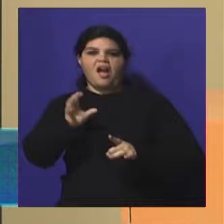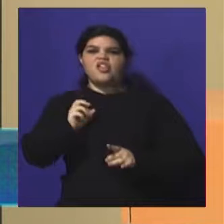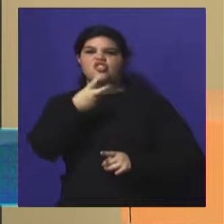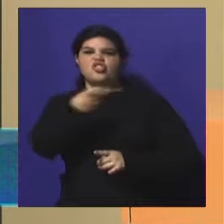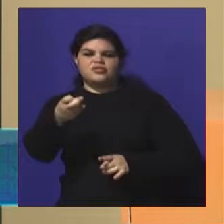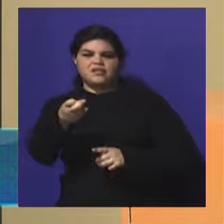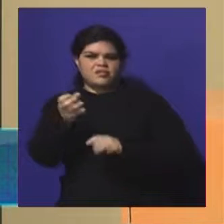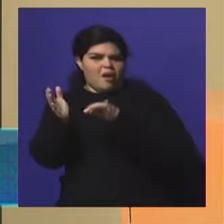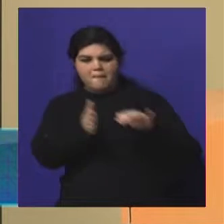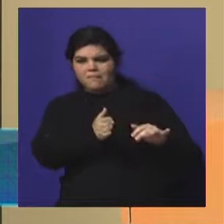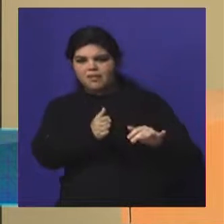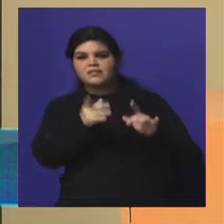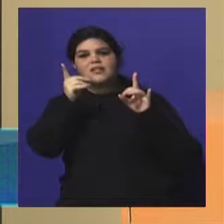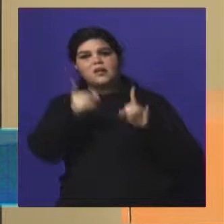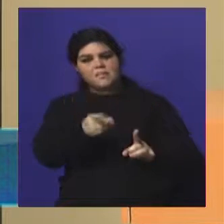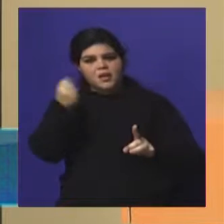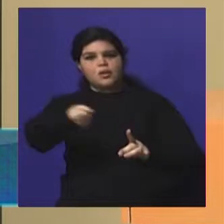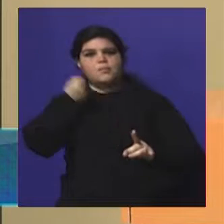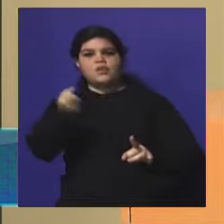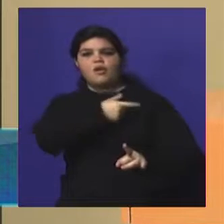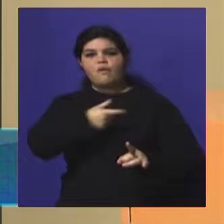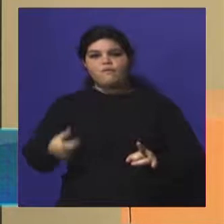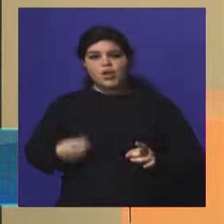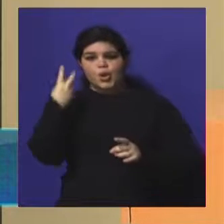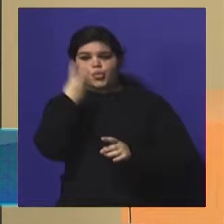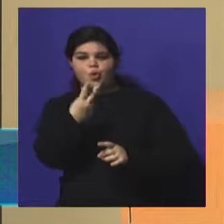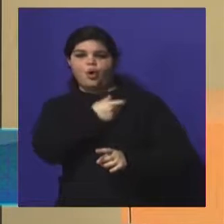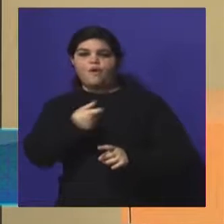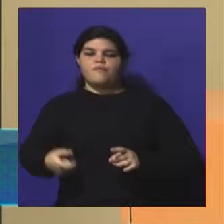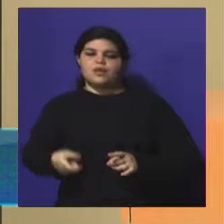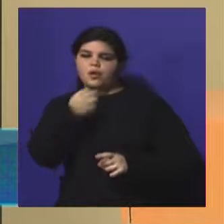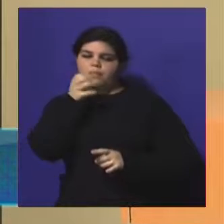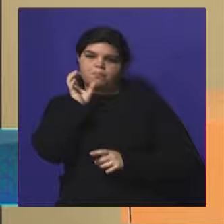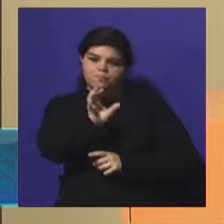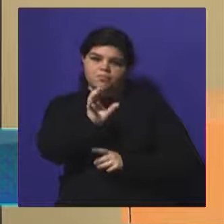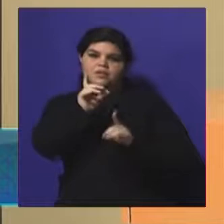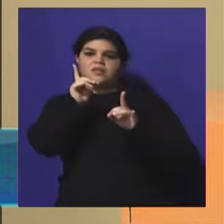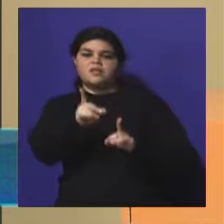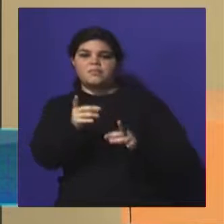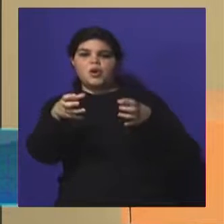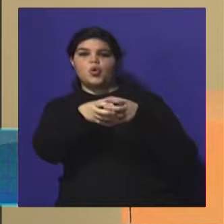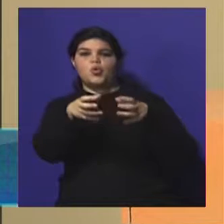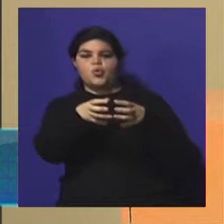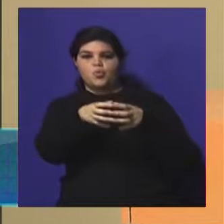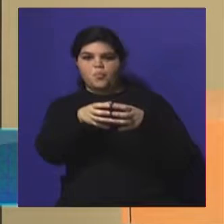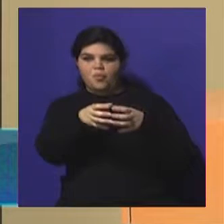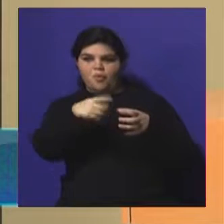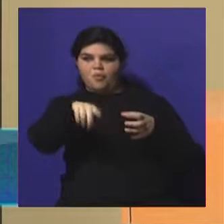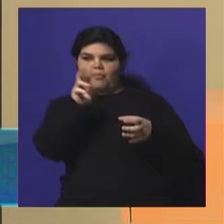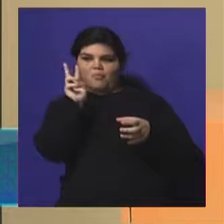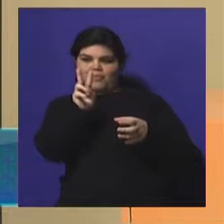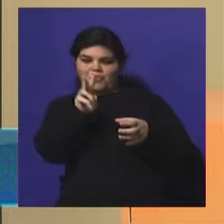es estos dos gobiernos, un gobierno provincial de un partido justicialista y un